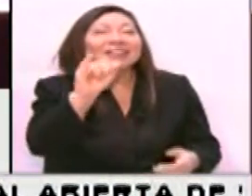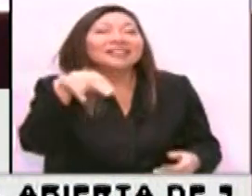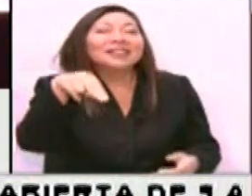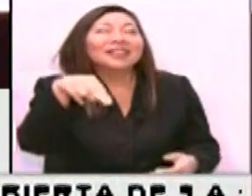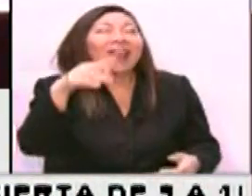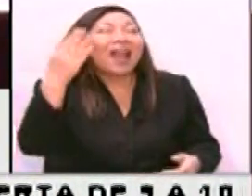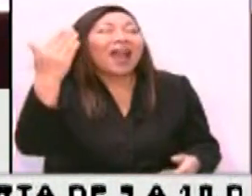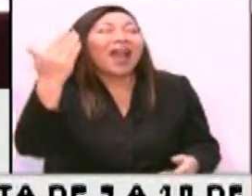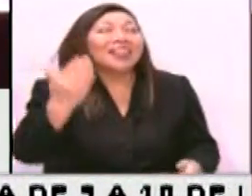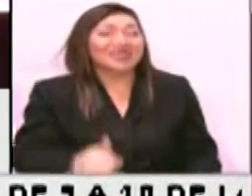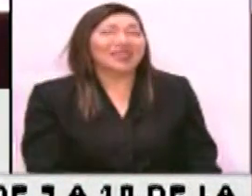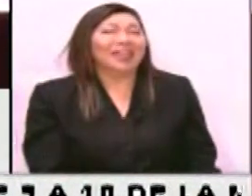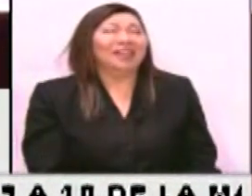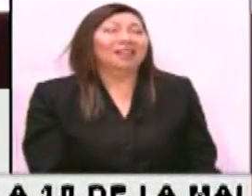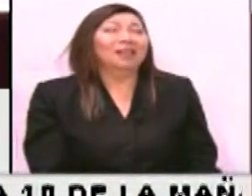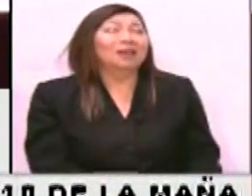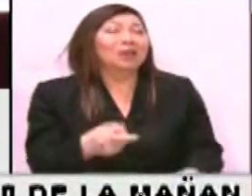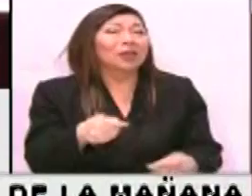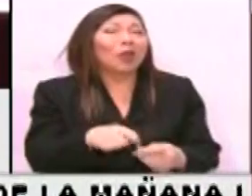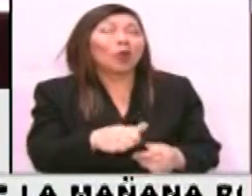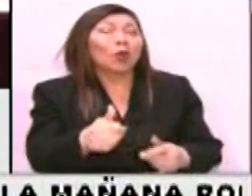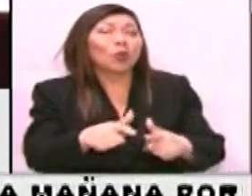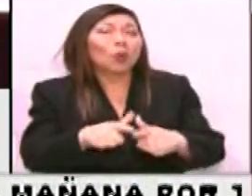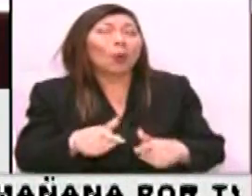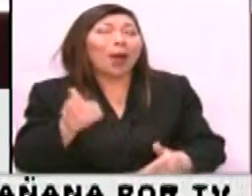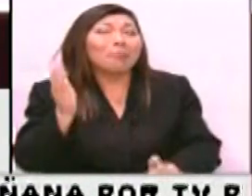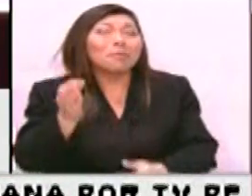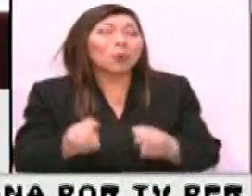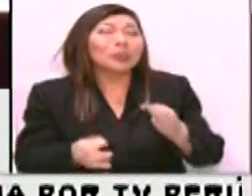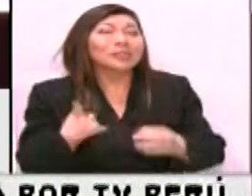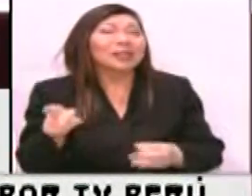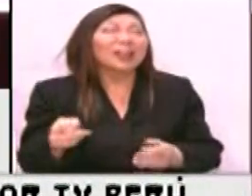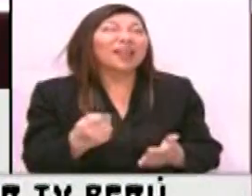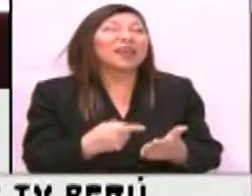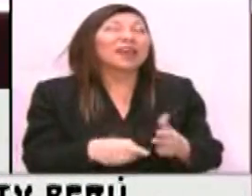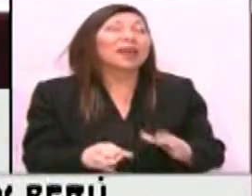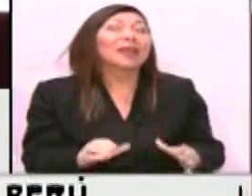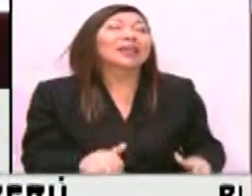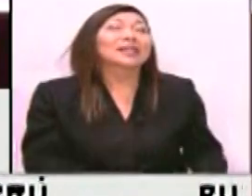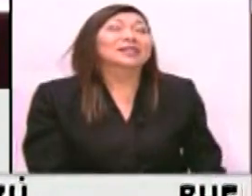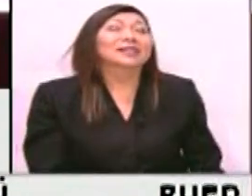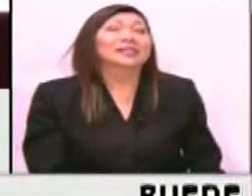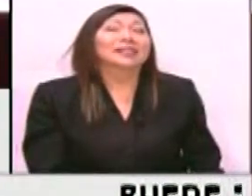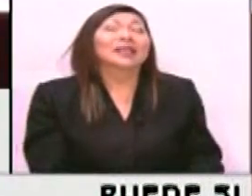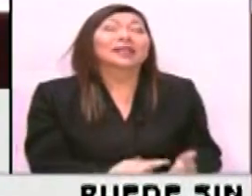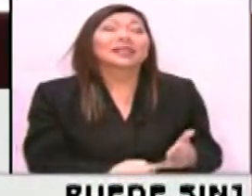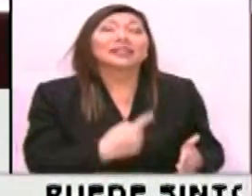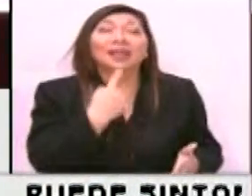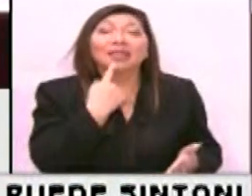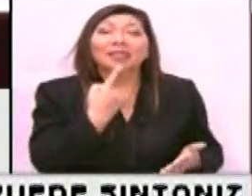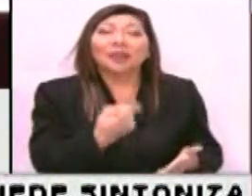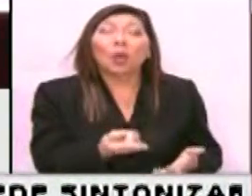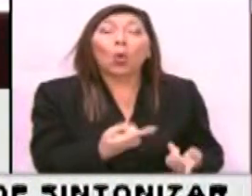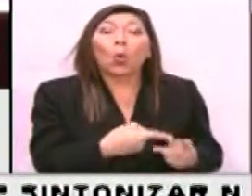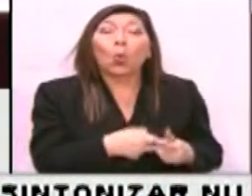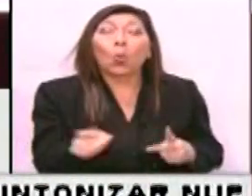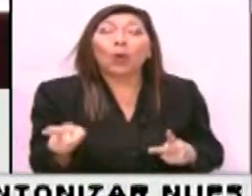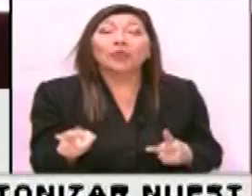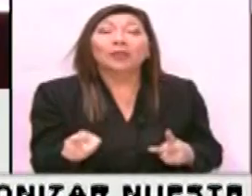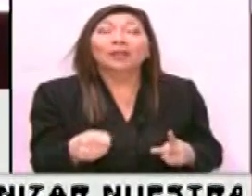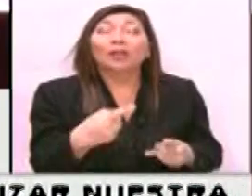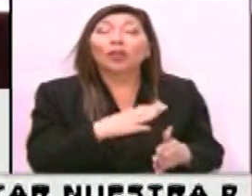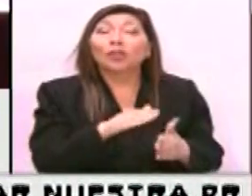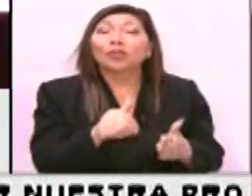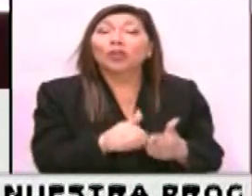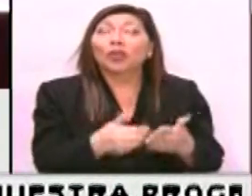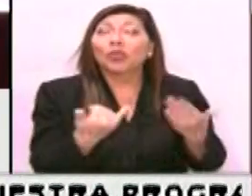donde las sentencias se dictaban en otro lado. ¿Y qué cosa fue lo que se dijo cuando se sacó a la luz